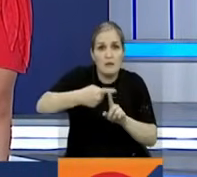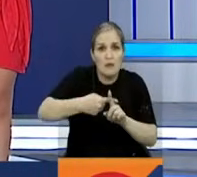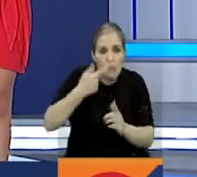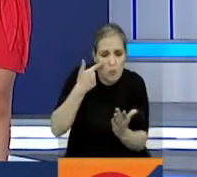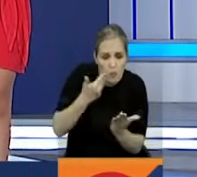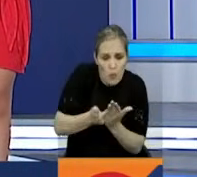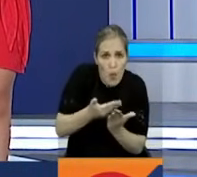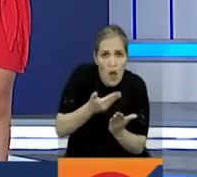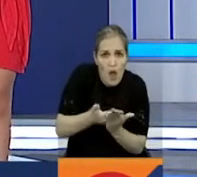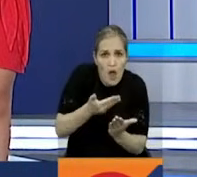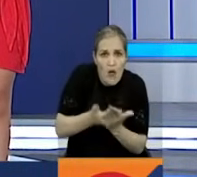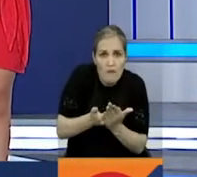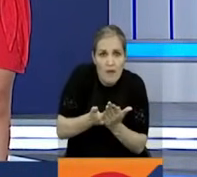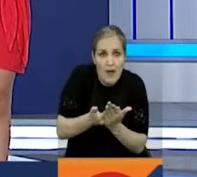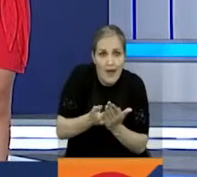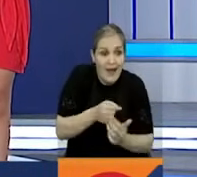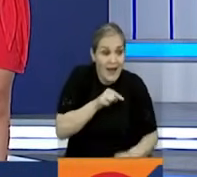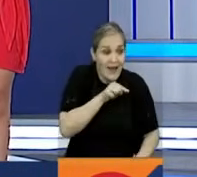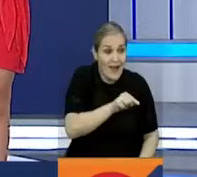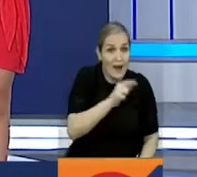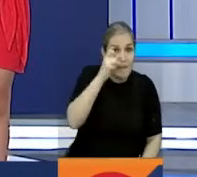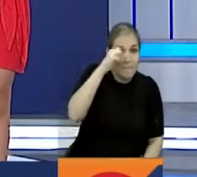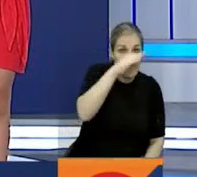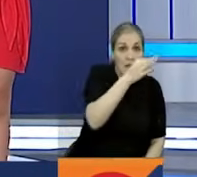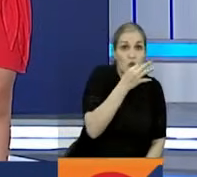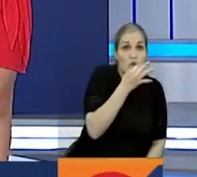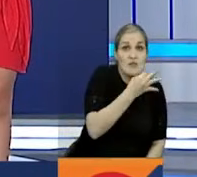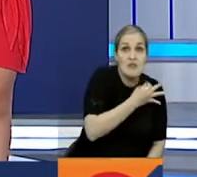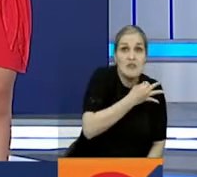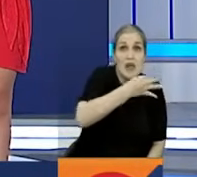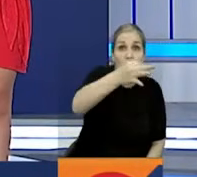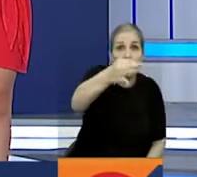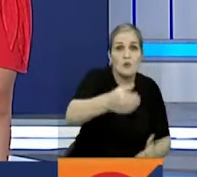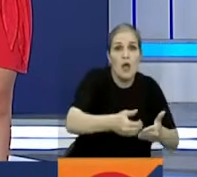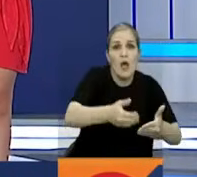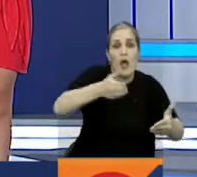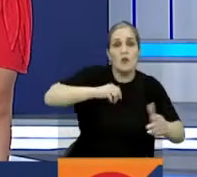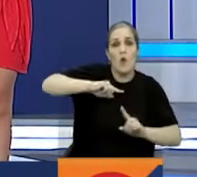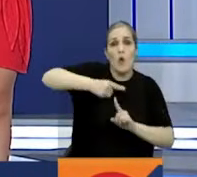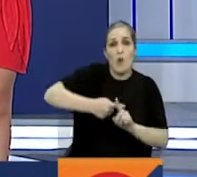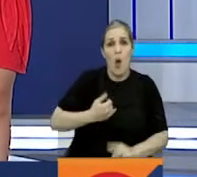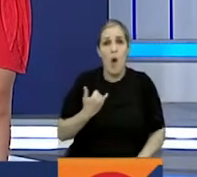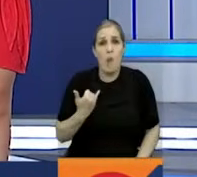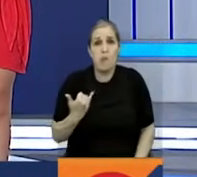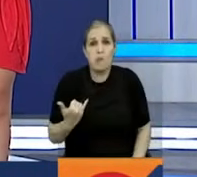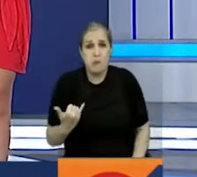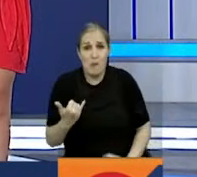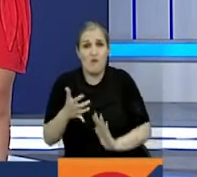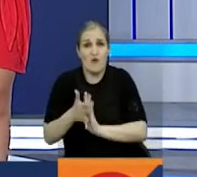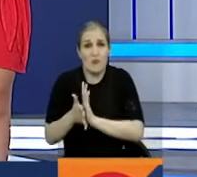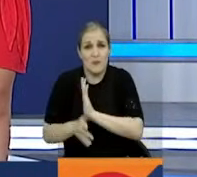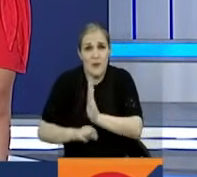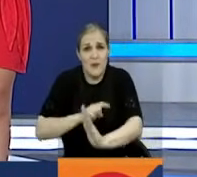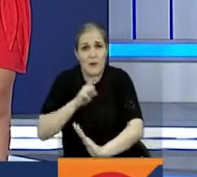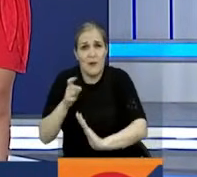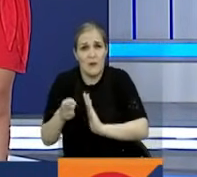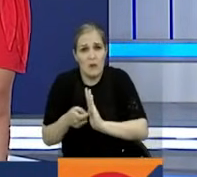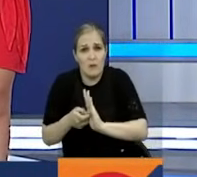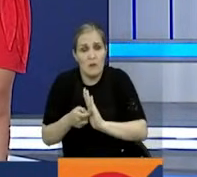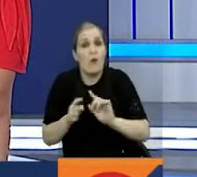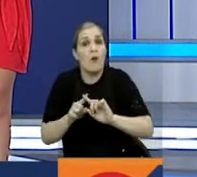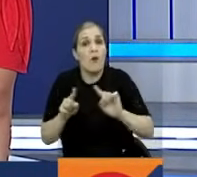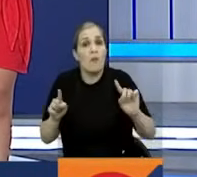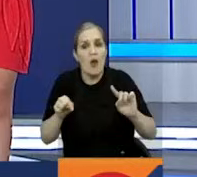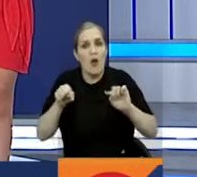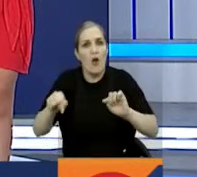mes antes de la denuncia sí existía la información del grupo señalado de esos planes. Esa información, sin embargo,